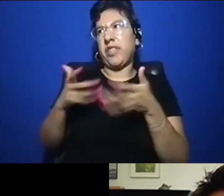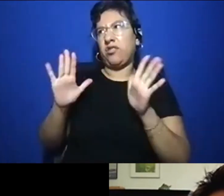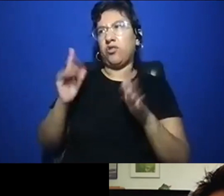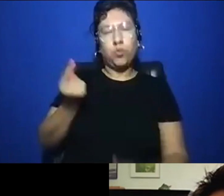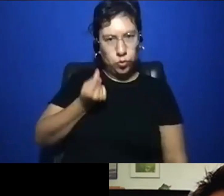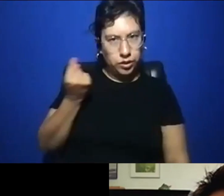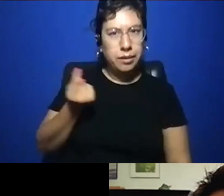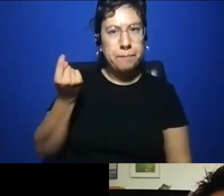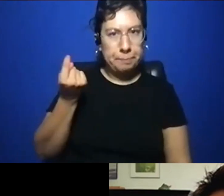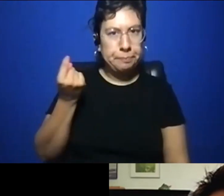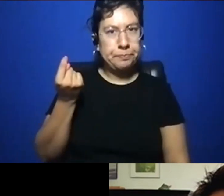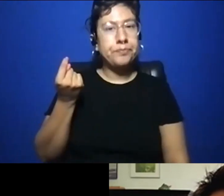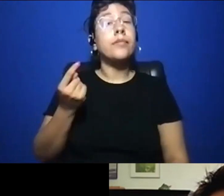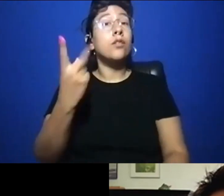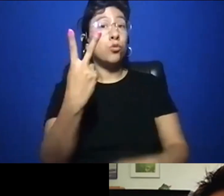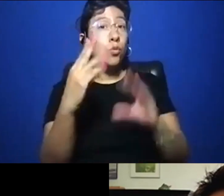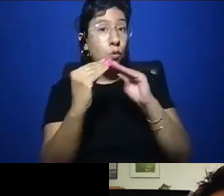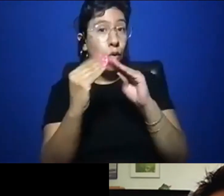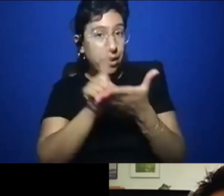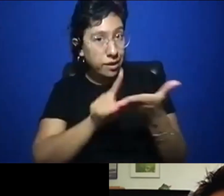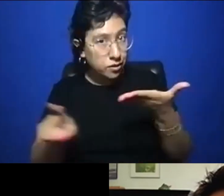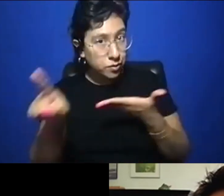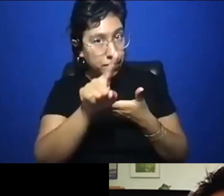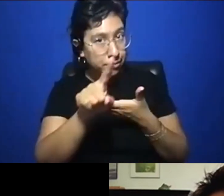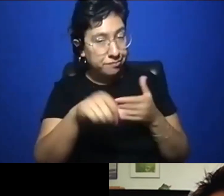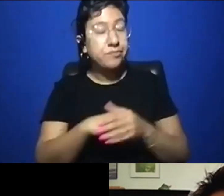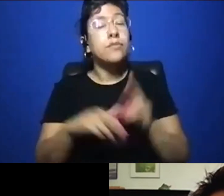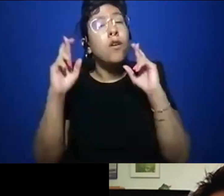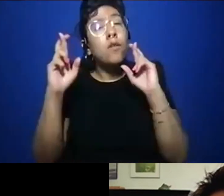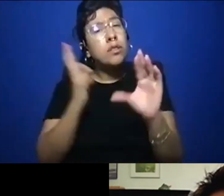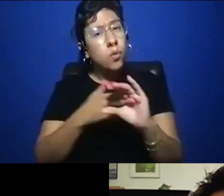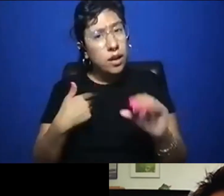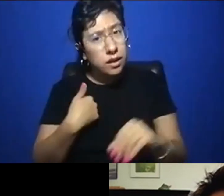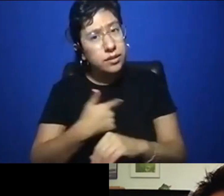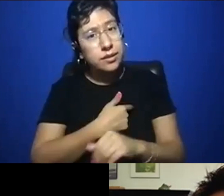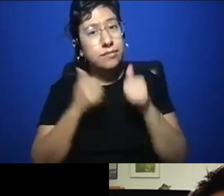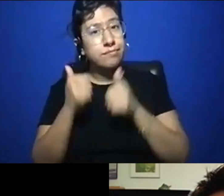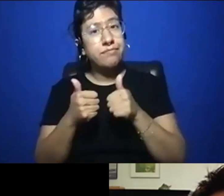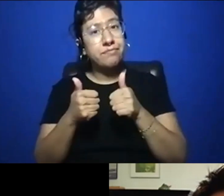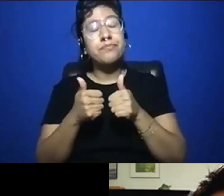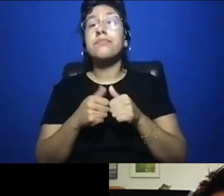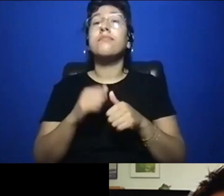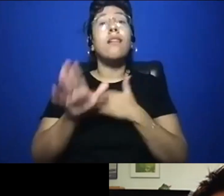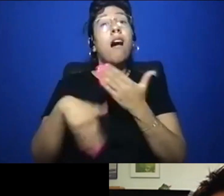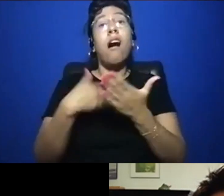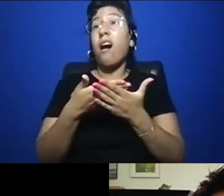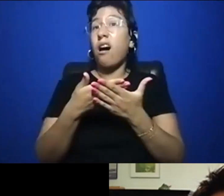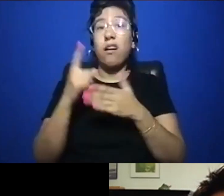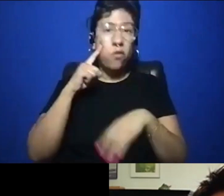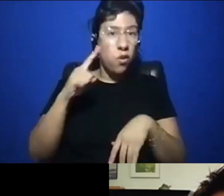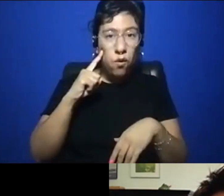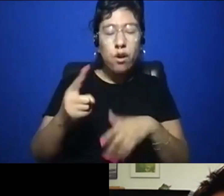Tuvimos una el martes pasado, tenemos dos la semana que viene y espero que se puedan unir. Y estas